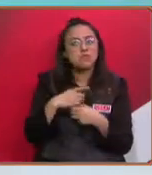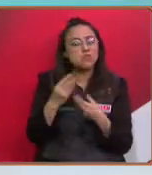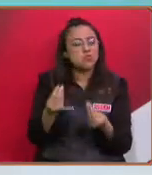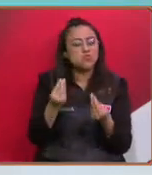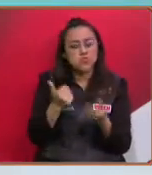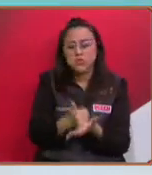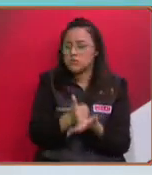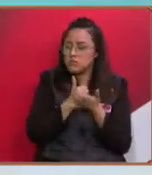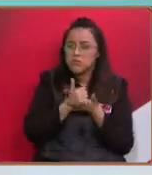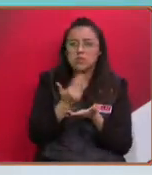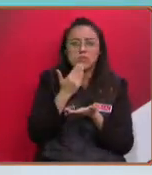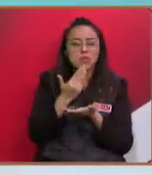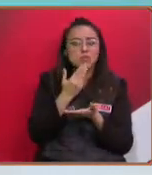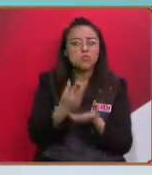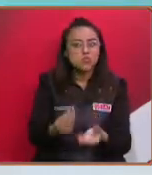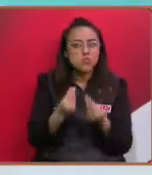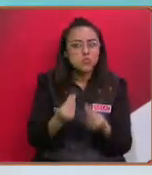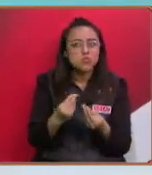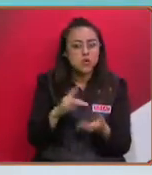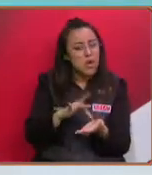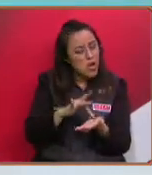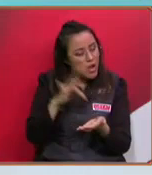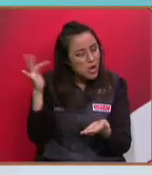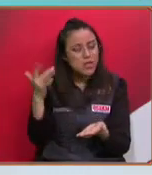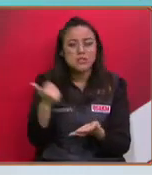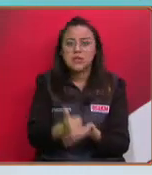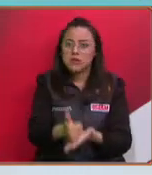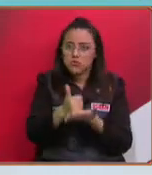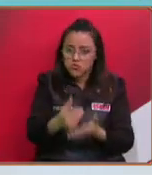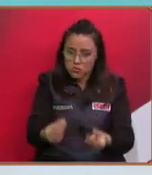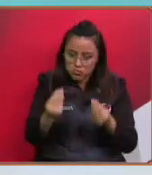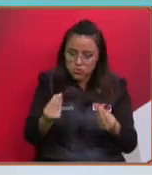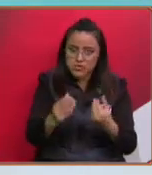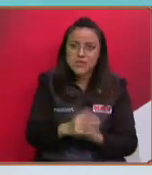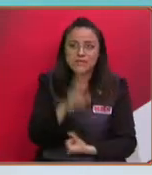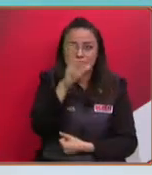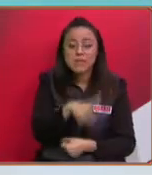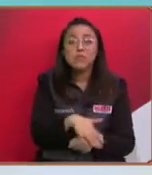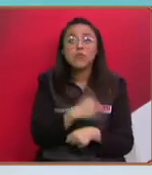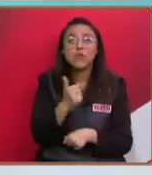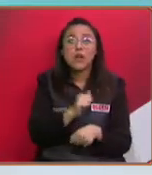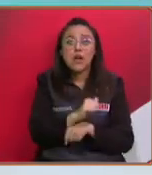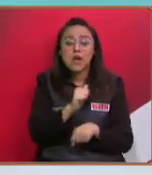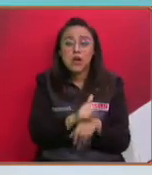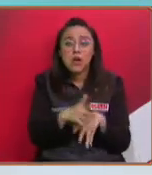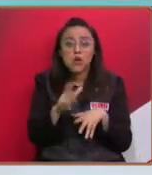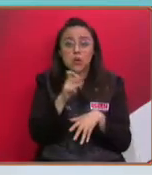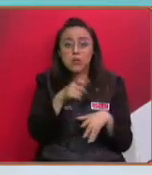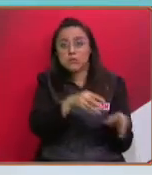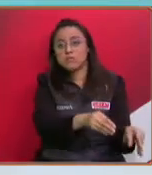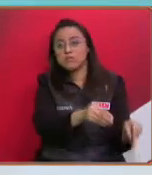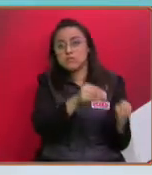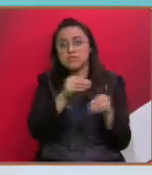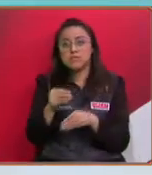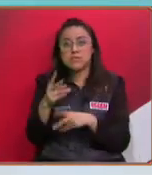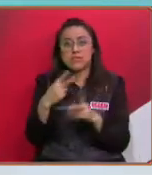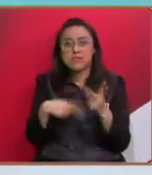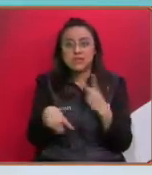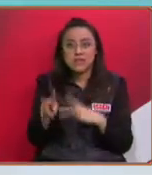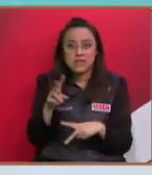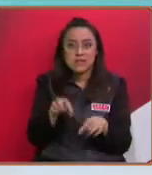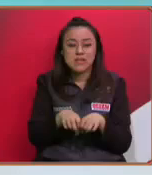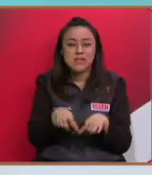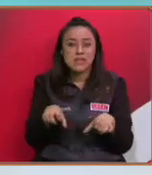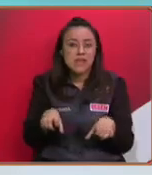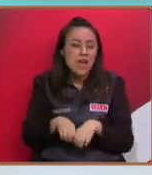que nos están echando, ¿eh? Porque no echamos una manita, son unas manotototas. Y estas unidades, hay imágenes de cuando fueron a recogerlas. Sí.